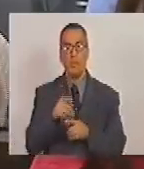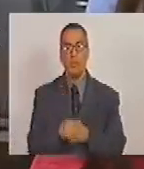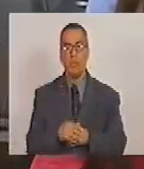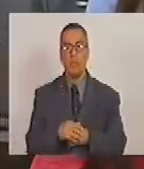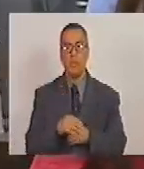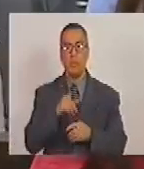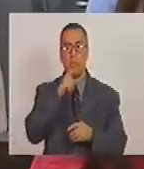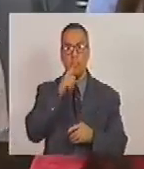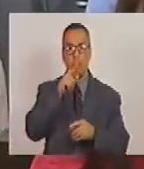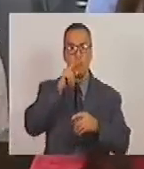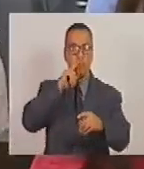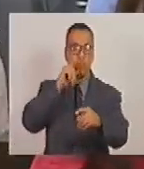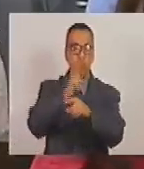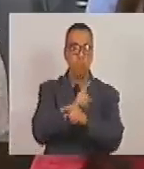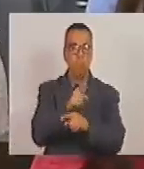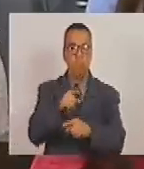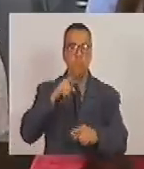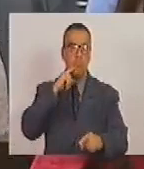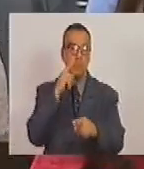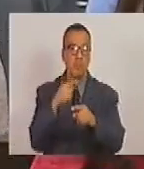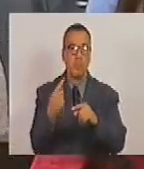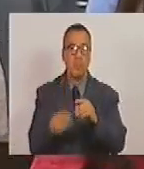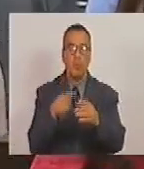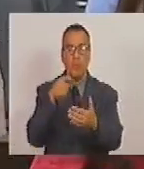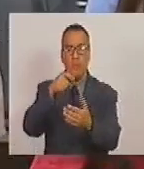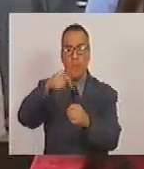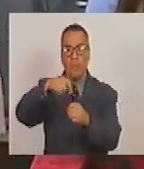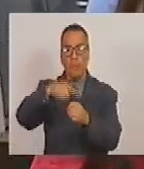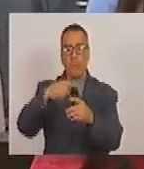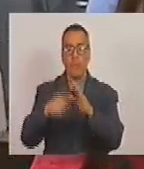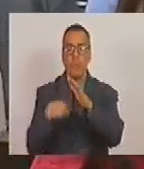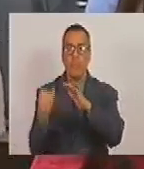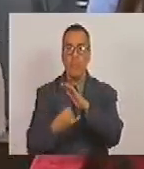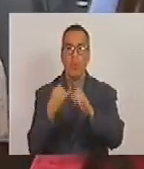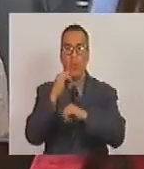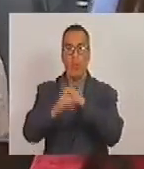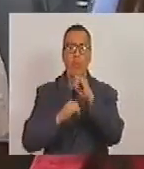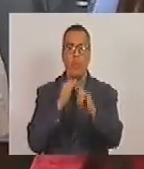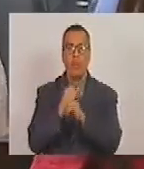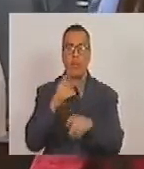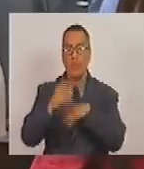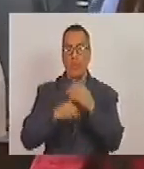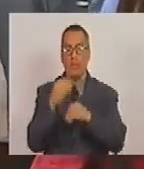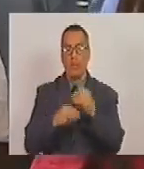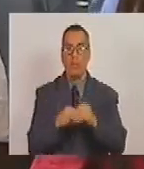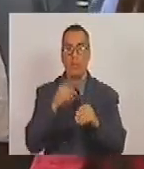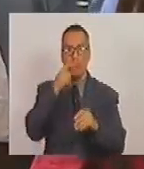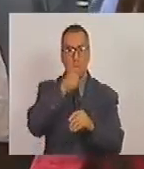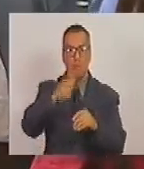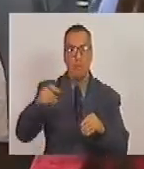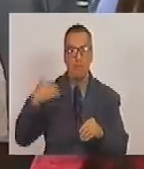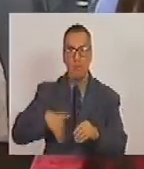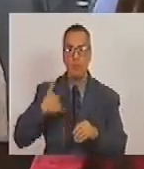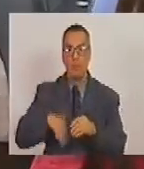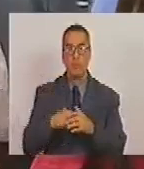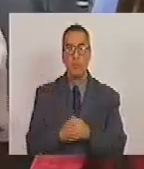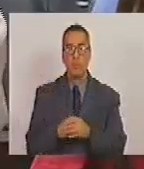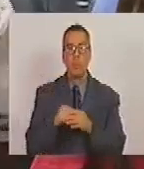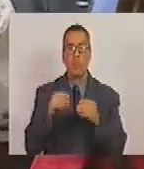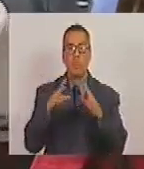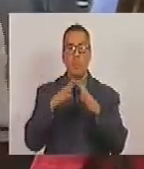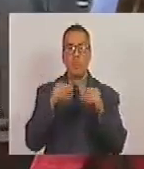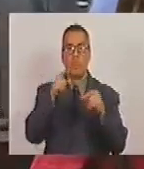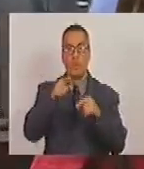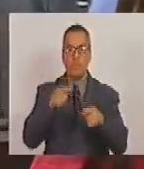de chantaje que el Fondo Monetario Internacional ejerce sobre el pueblo argentino. Todo